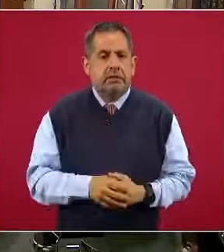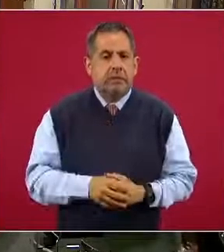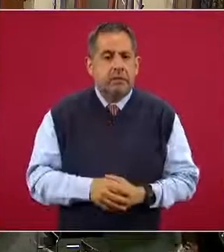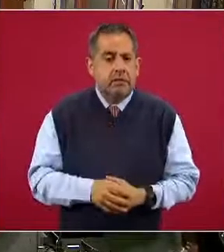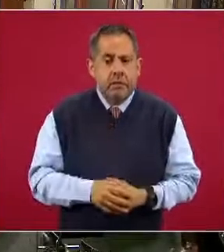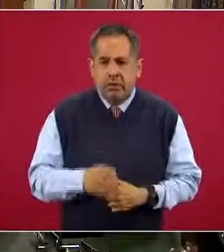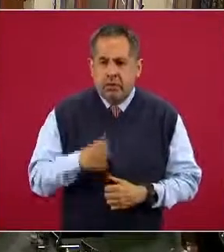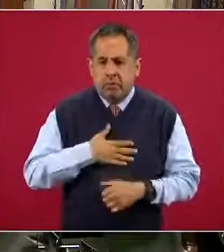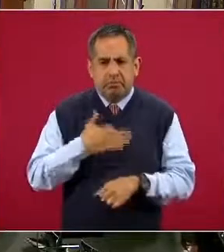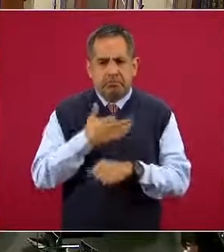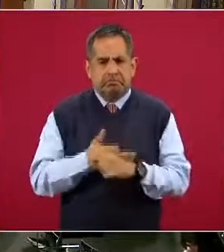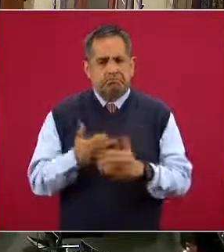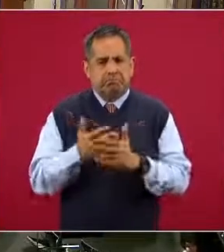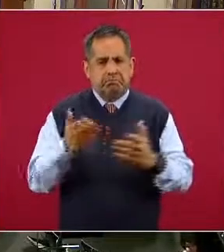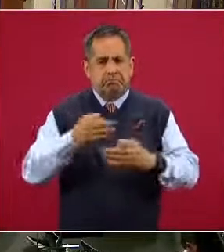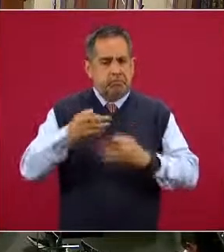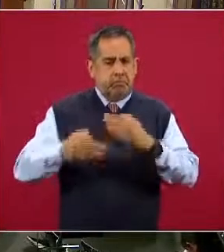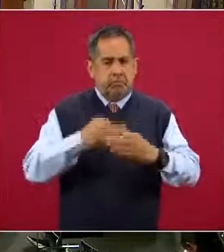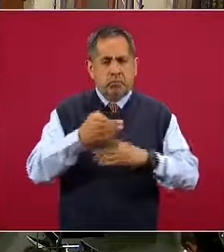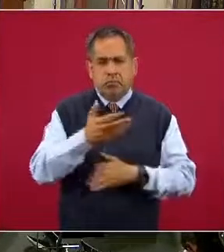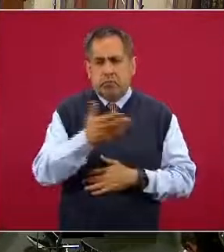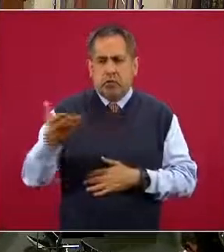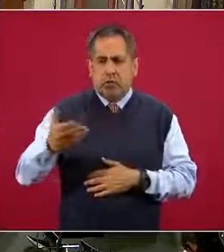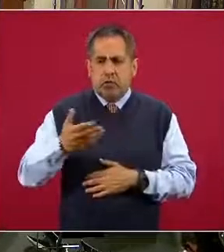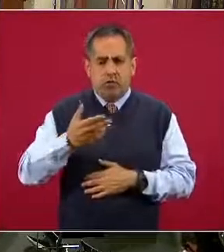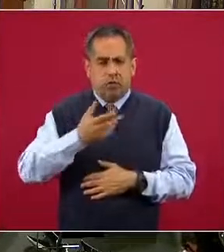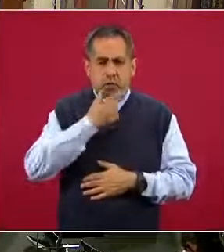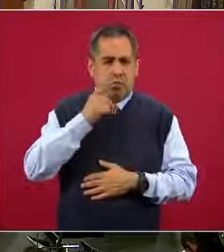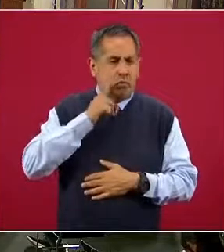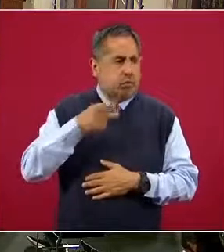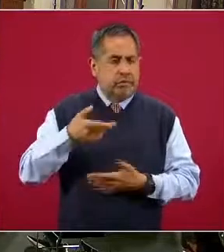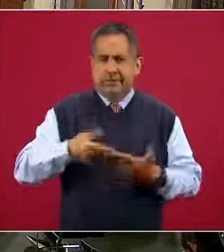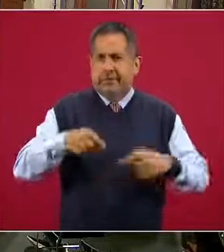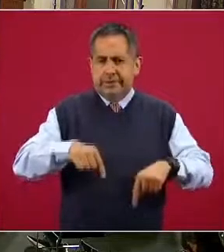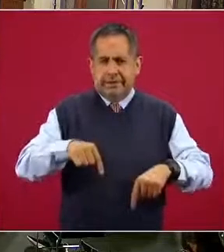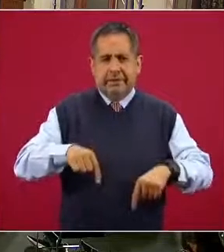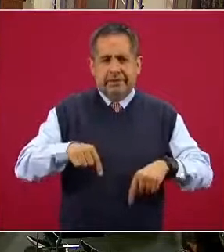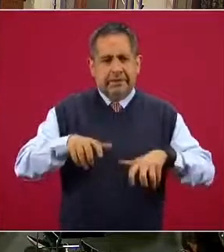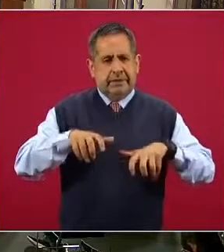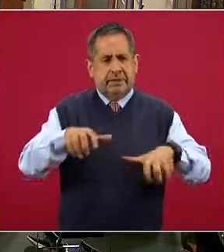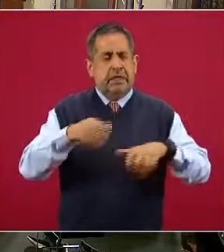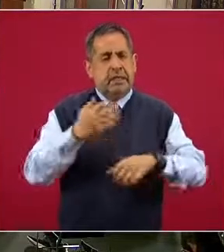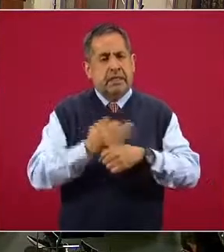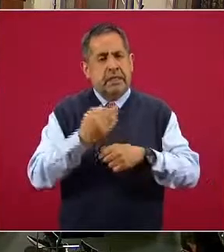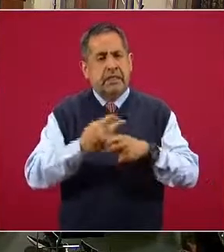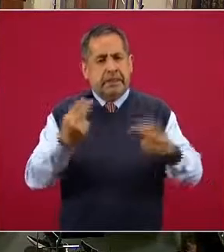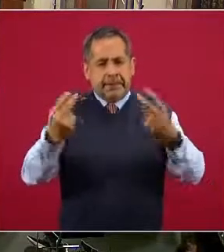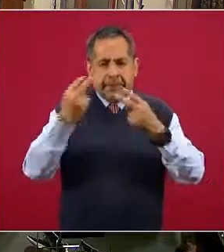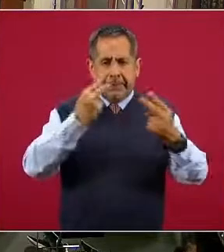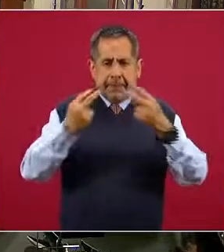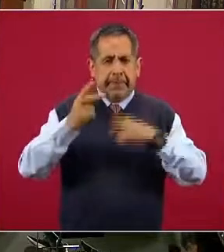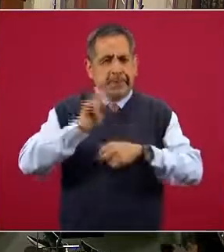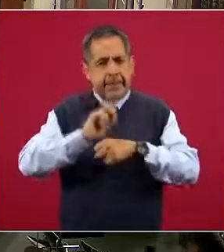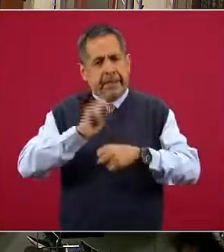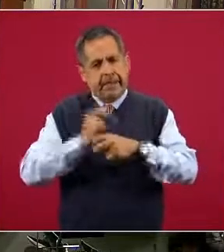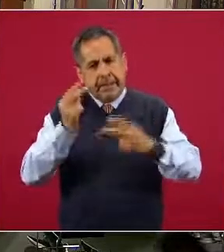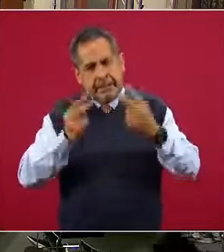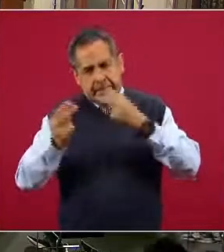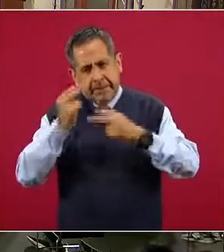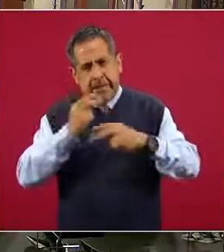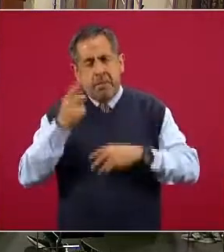Pues muy buenas tardes a todas y todos los aquí presentes, así como a las personas que día a día nos sintonizan